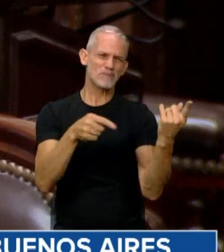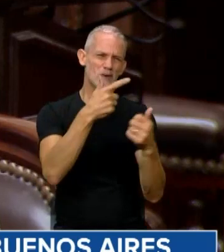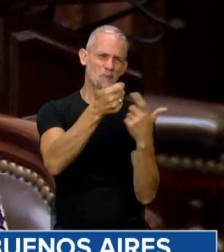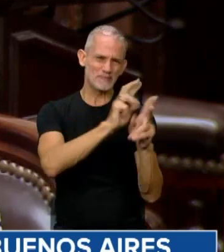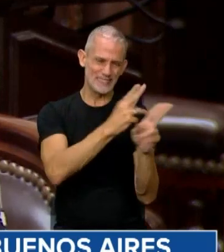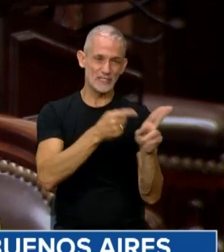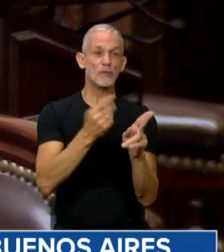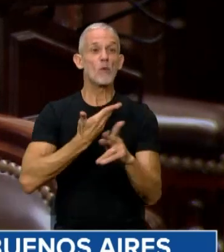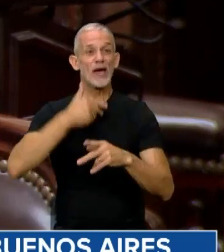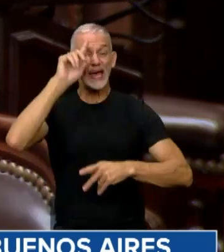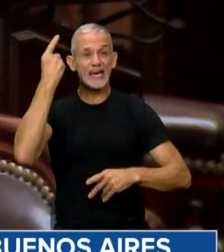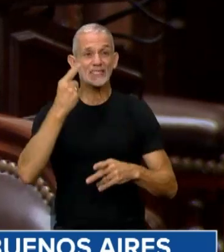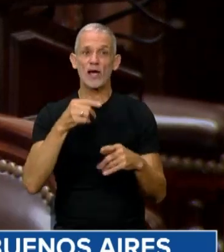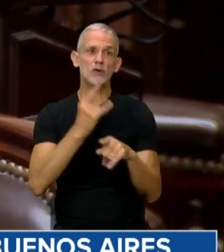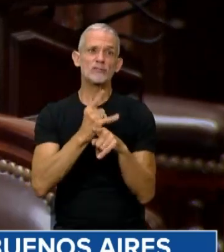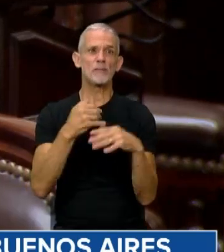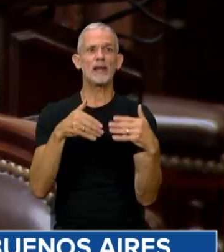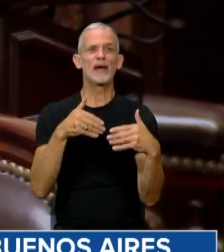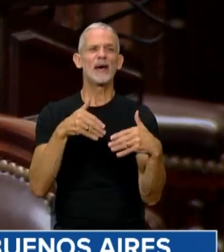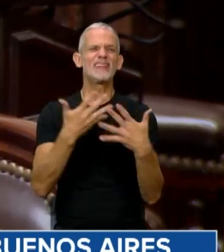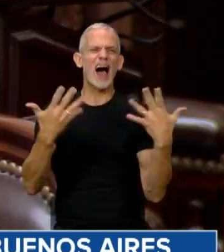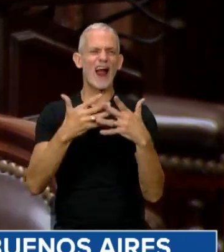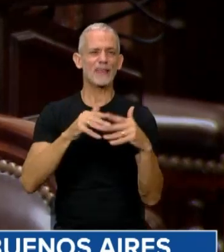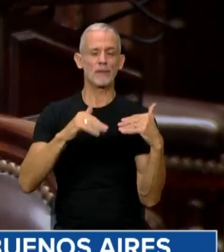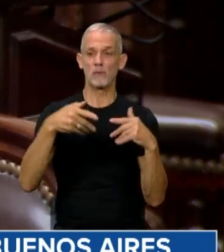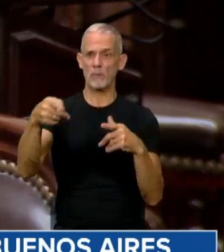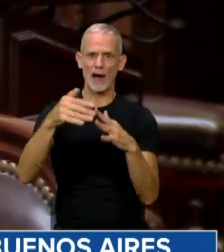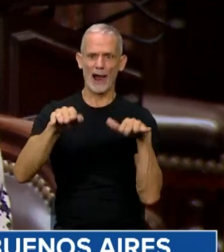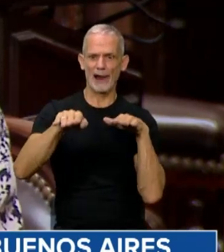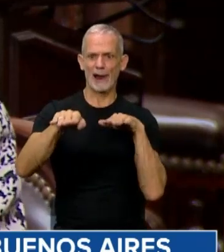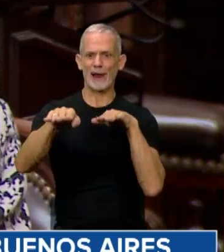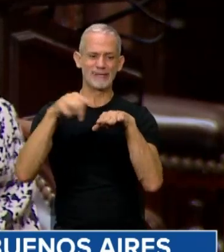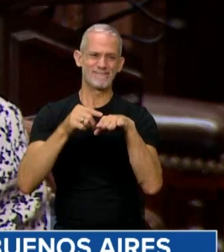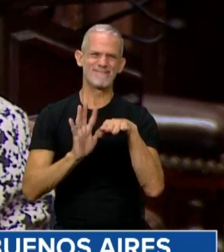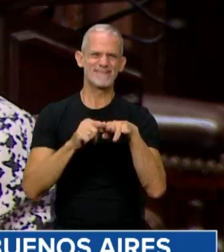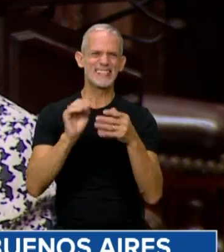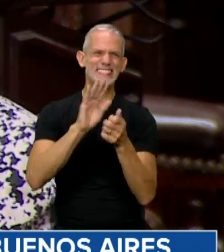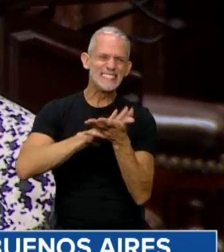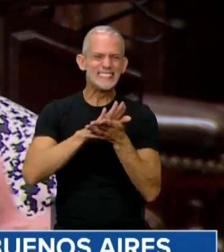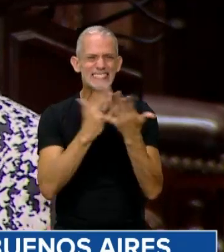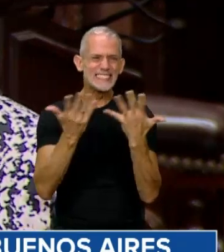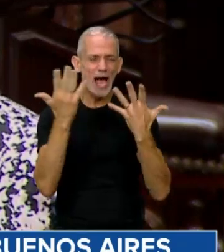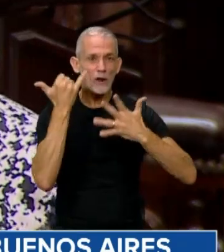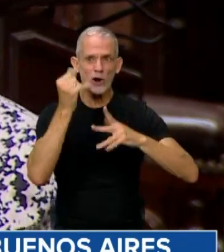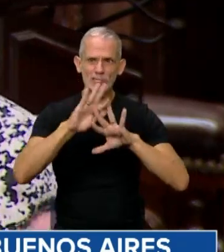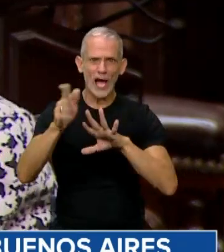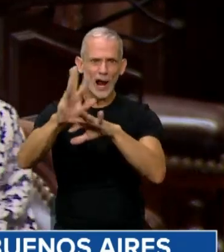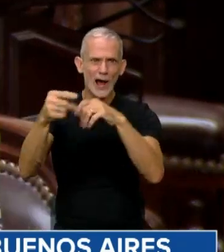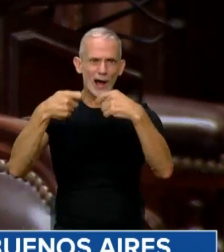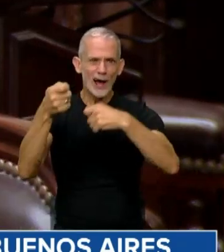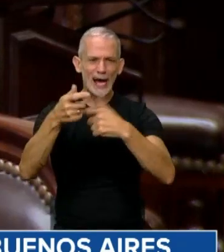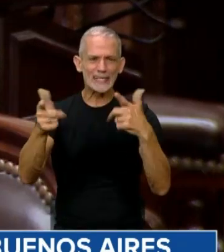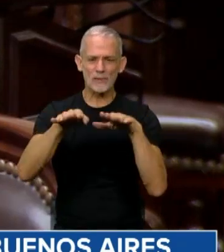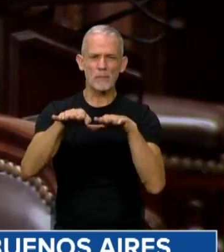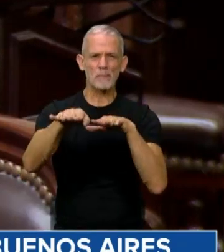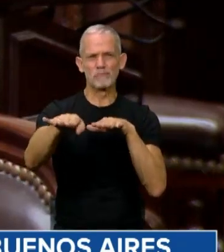discutir cómo el Estado va por detrás de los acontecimientos, intentando poner una reparación o una compensación